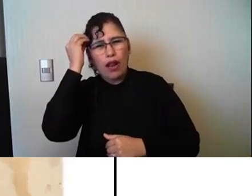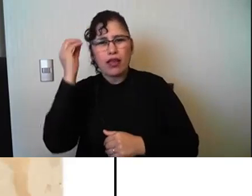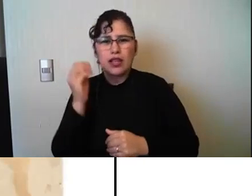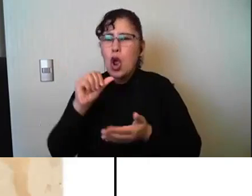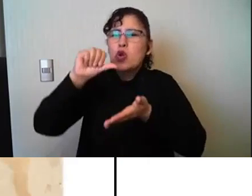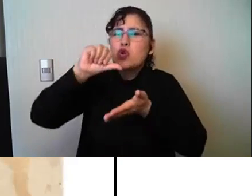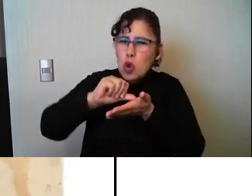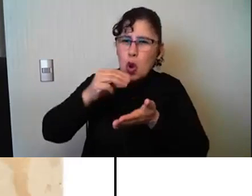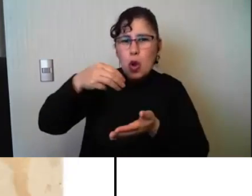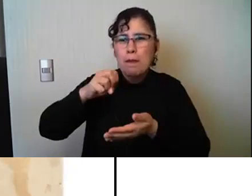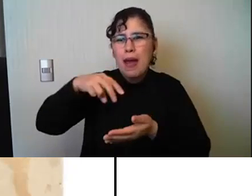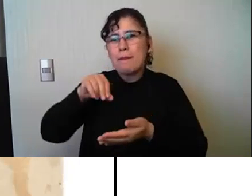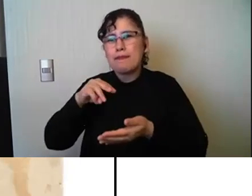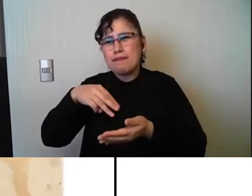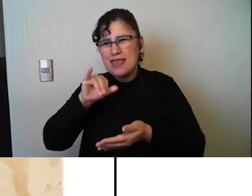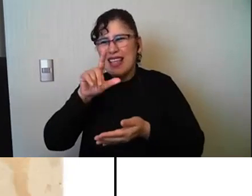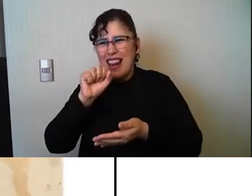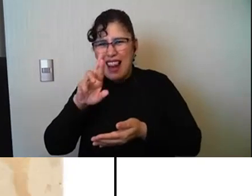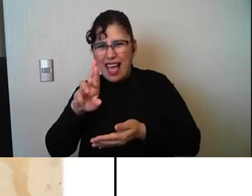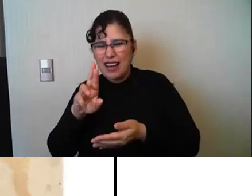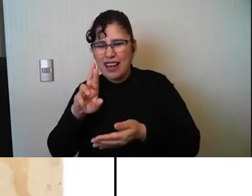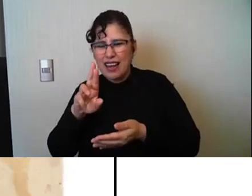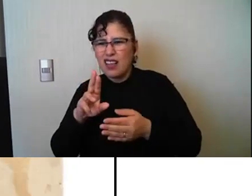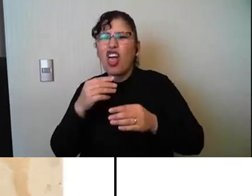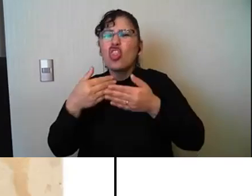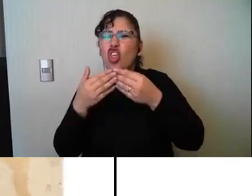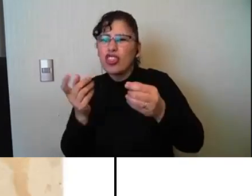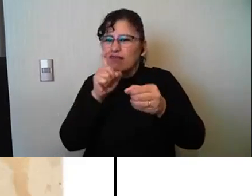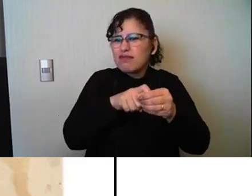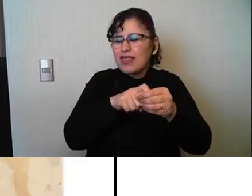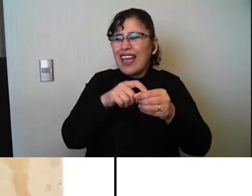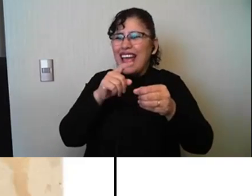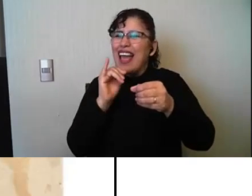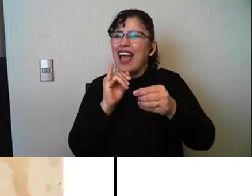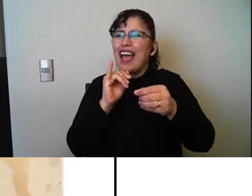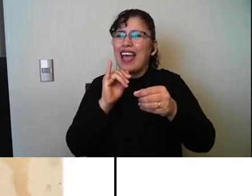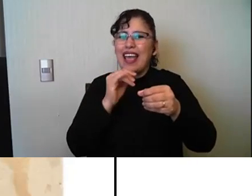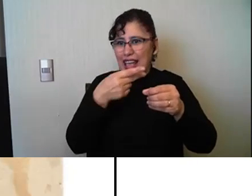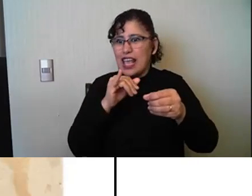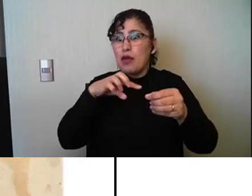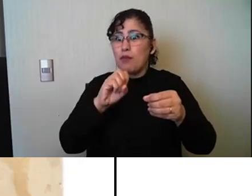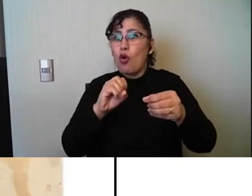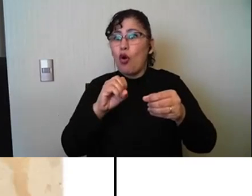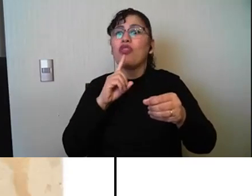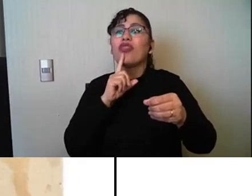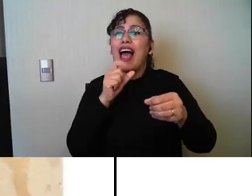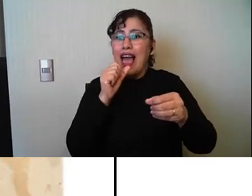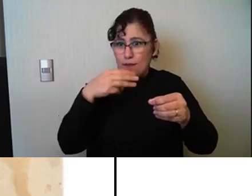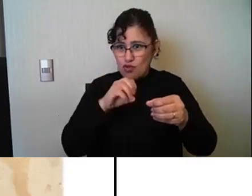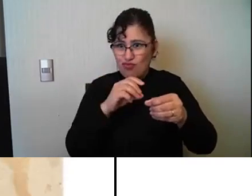parte del hipotálamo. Esto que está ahí, esto que está aquí ya lo describimos, que es el tálamo, núcleo